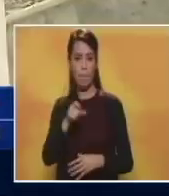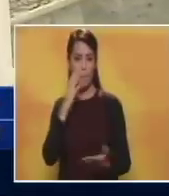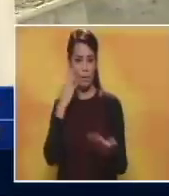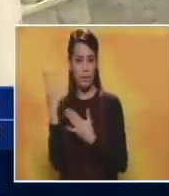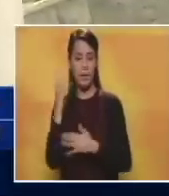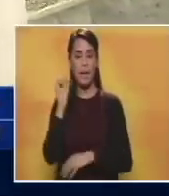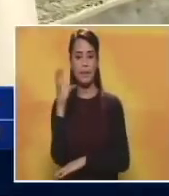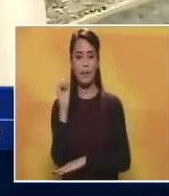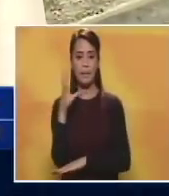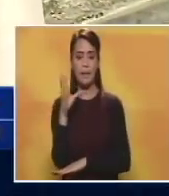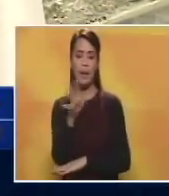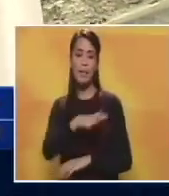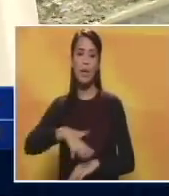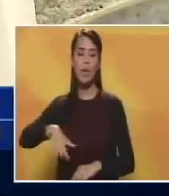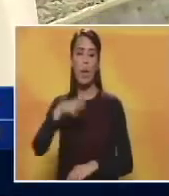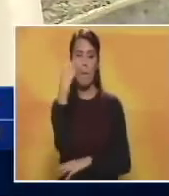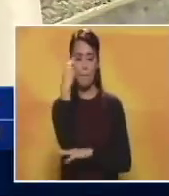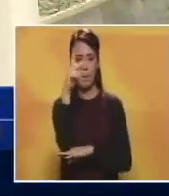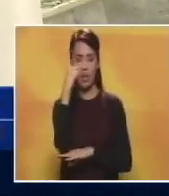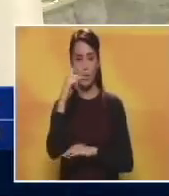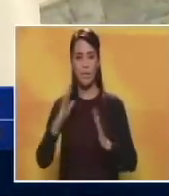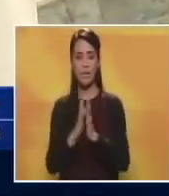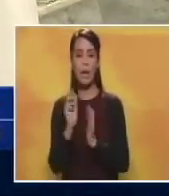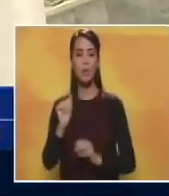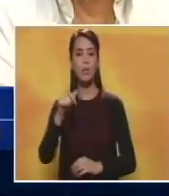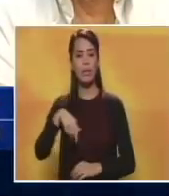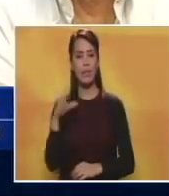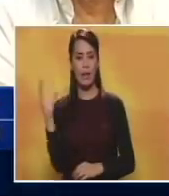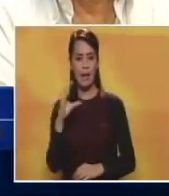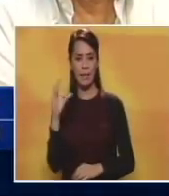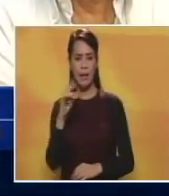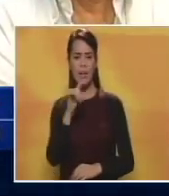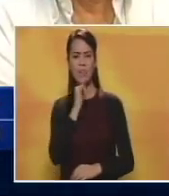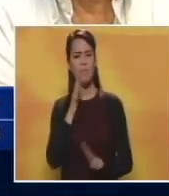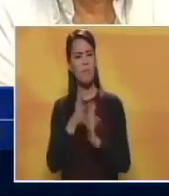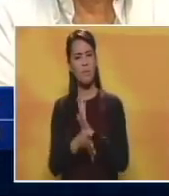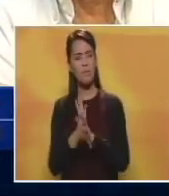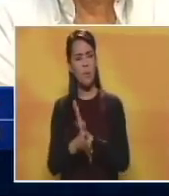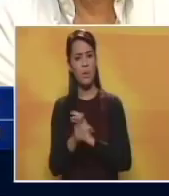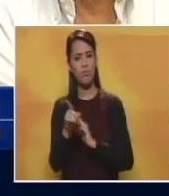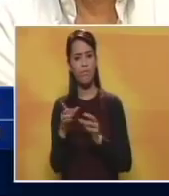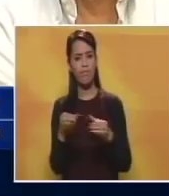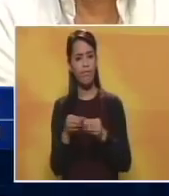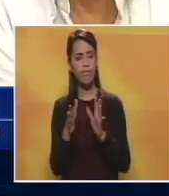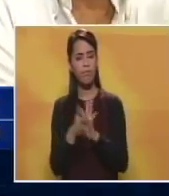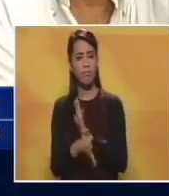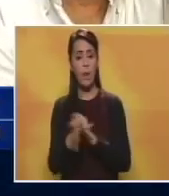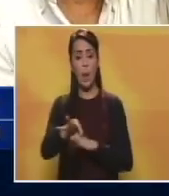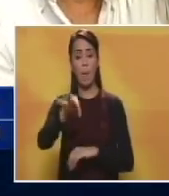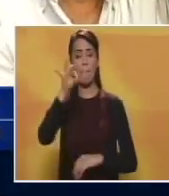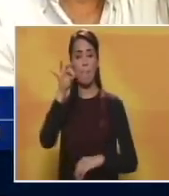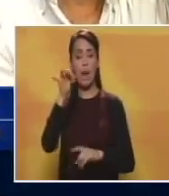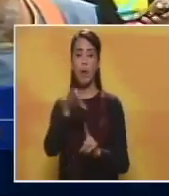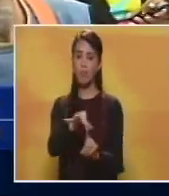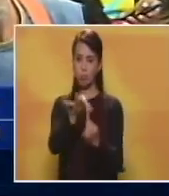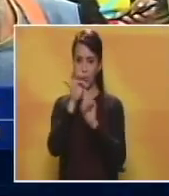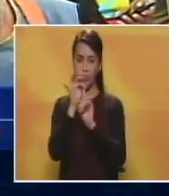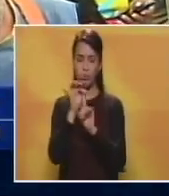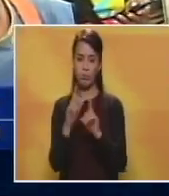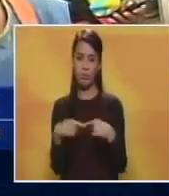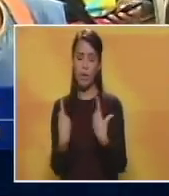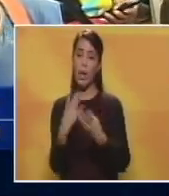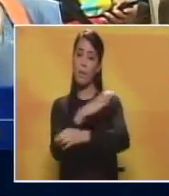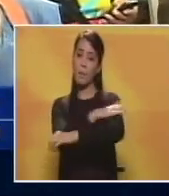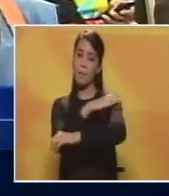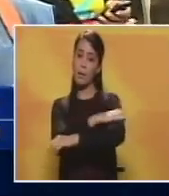asamblea ciudadana en la parroquia San Agustín, aquí en Caracas, donde precisó que en ese circuito salió electo como parlamentario de la Unidad